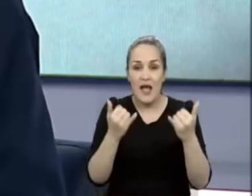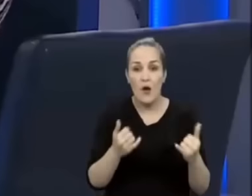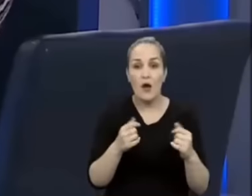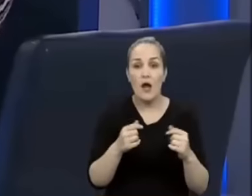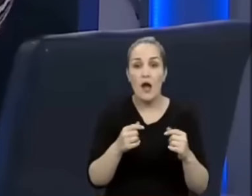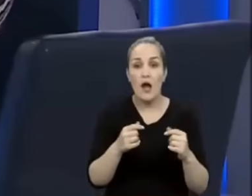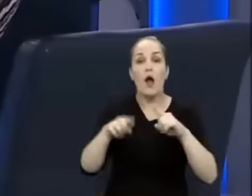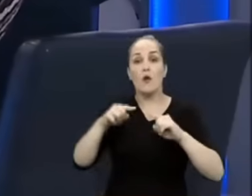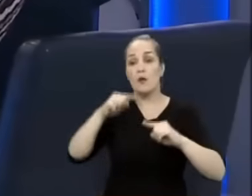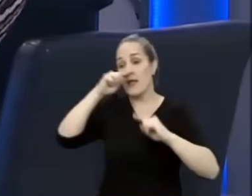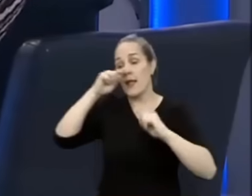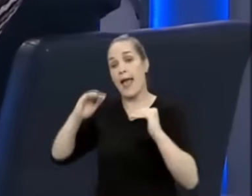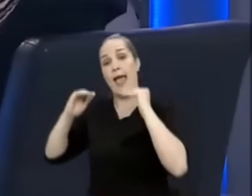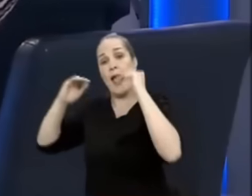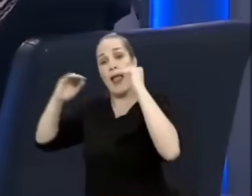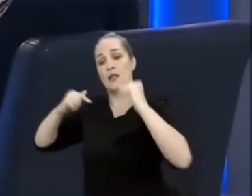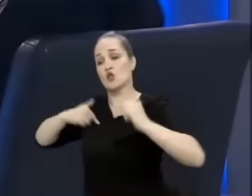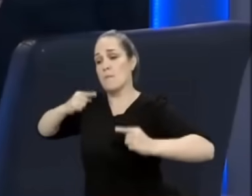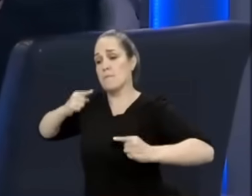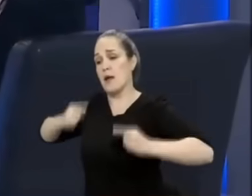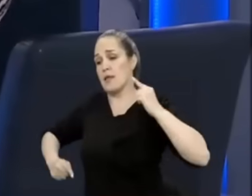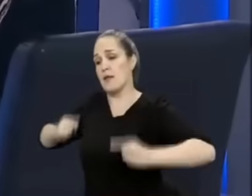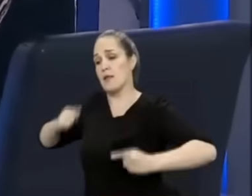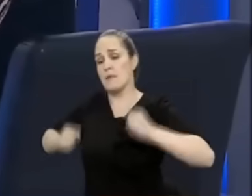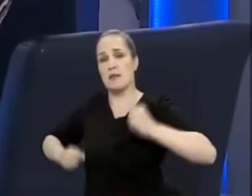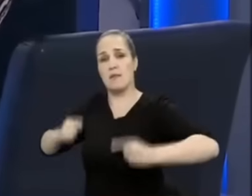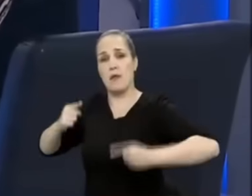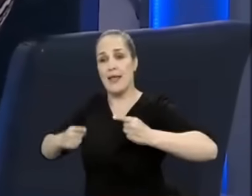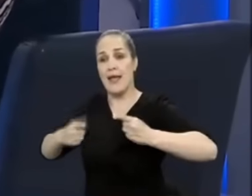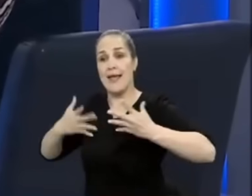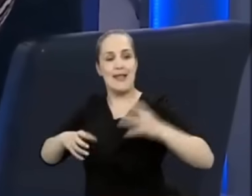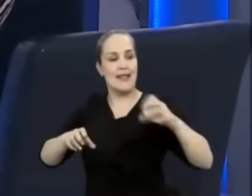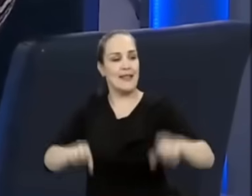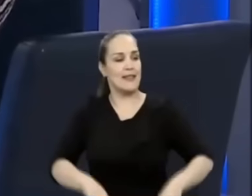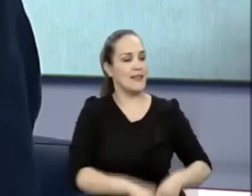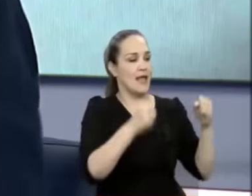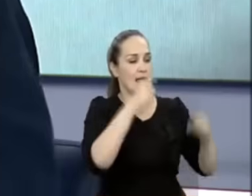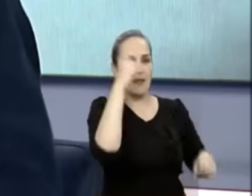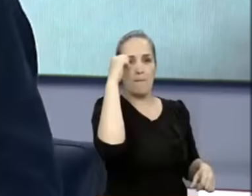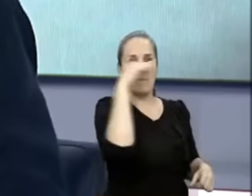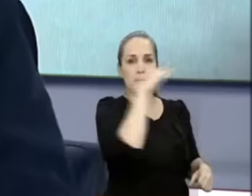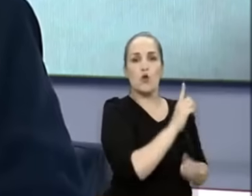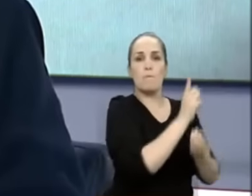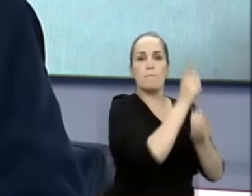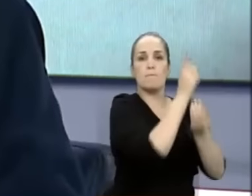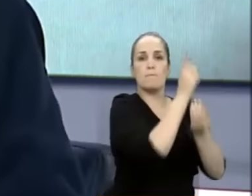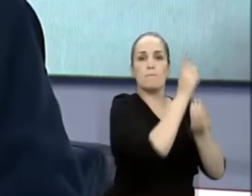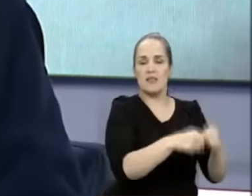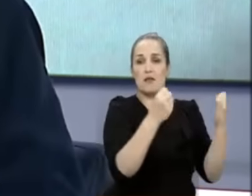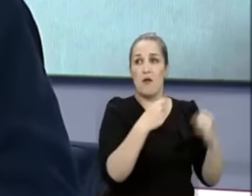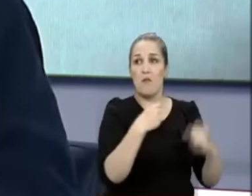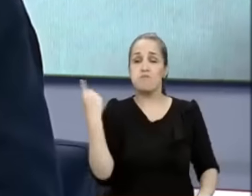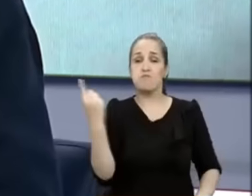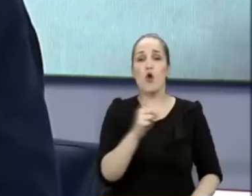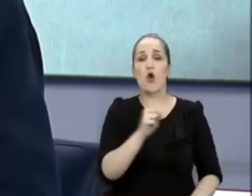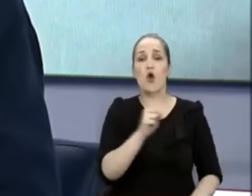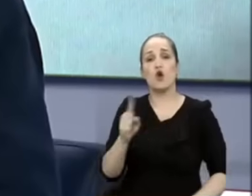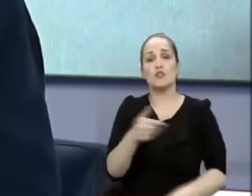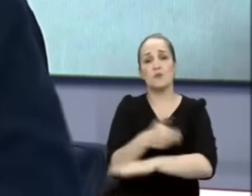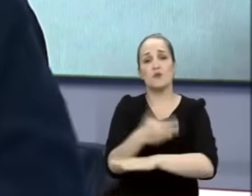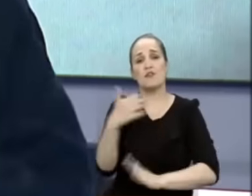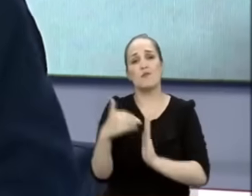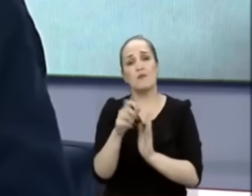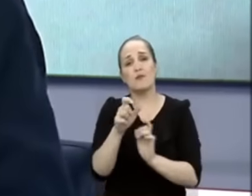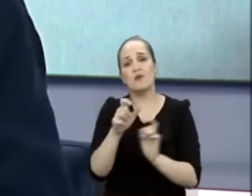la élite oligárquica en Colombia siempre ha sido acabar con la vida política del presidente Petro. Pues aquí hay 11,5 millones de colombianos que no lo vamos a